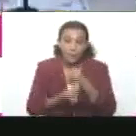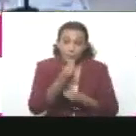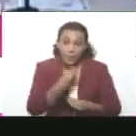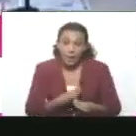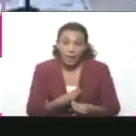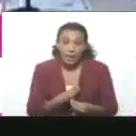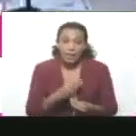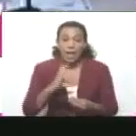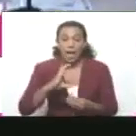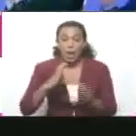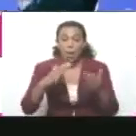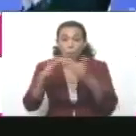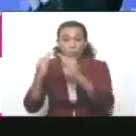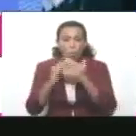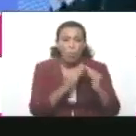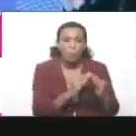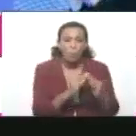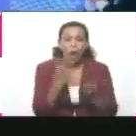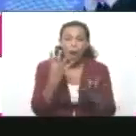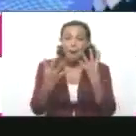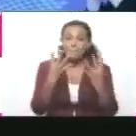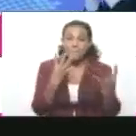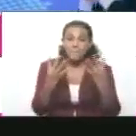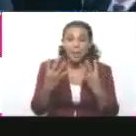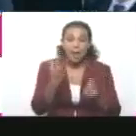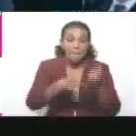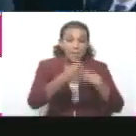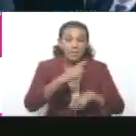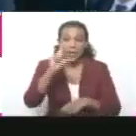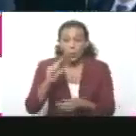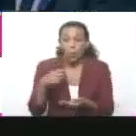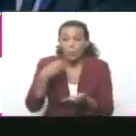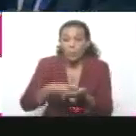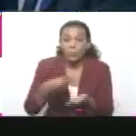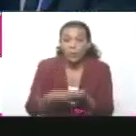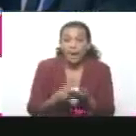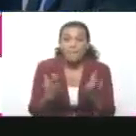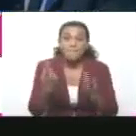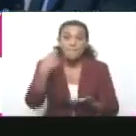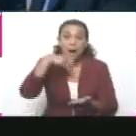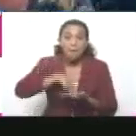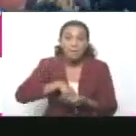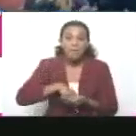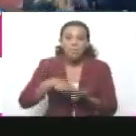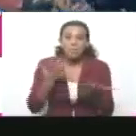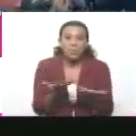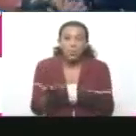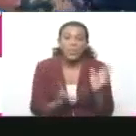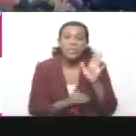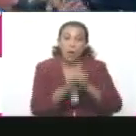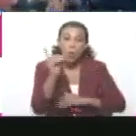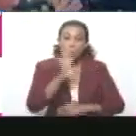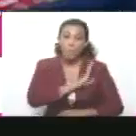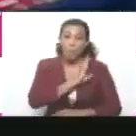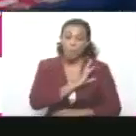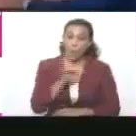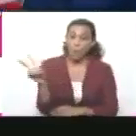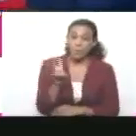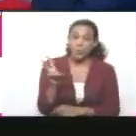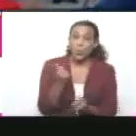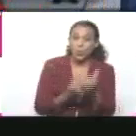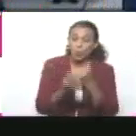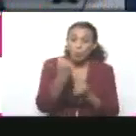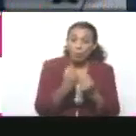Los CLAP, las ferias del campo soberano, para invertir en el desarrollo económico,